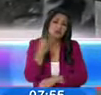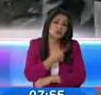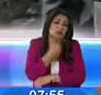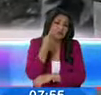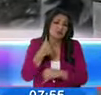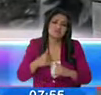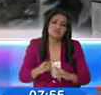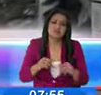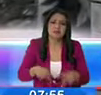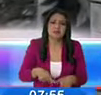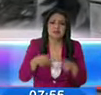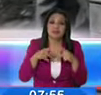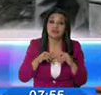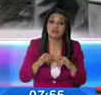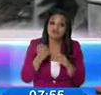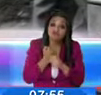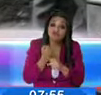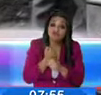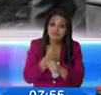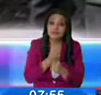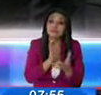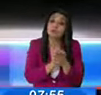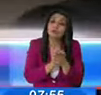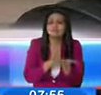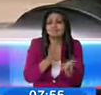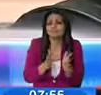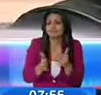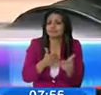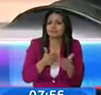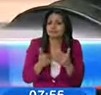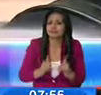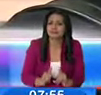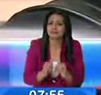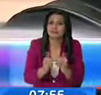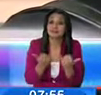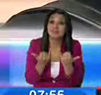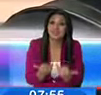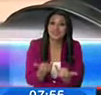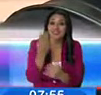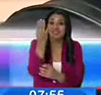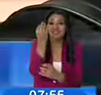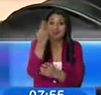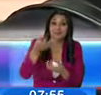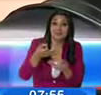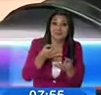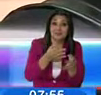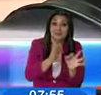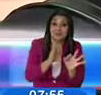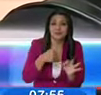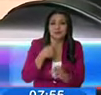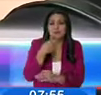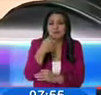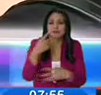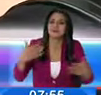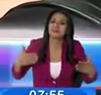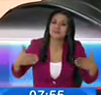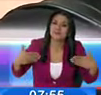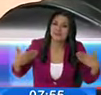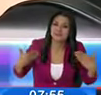lograr seguir adelante sin su gran amor. En este día 14 de febrero les digo un feliz